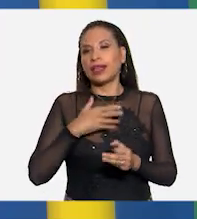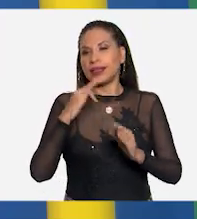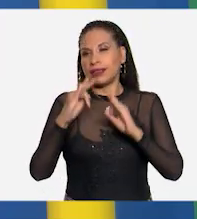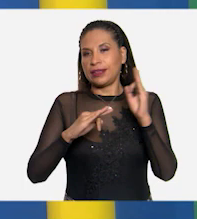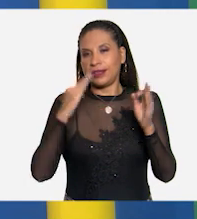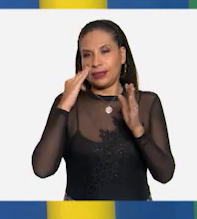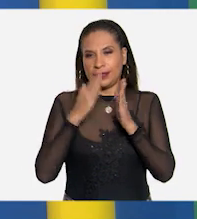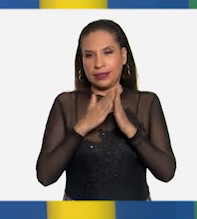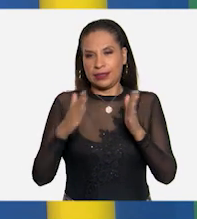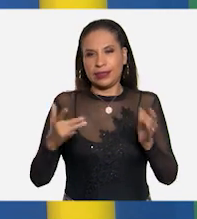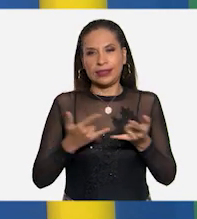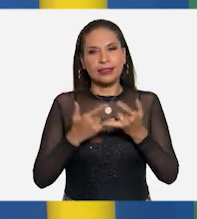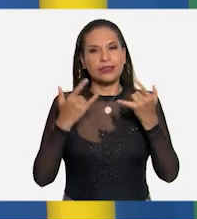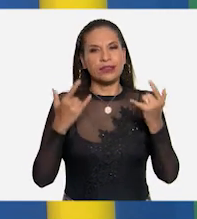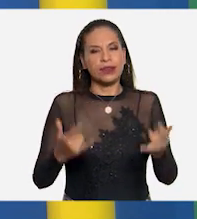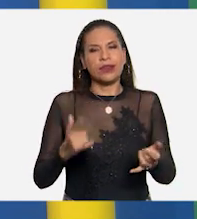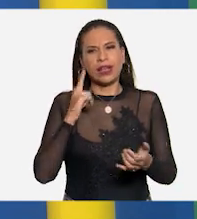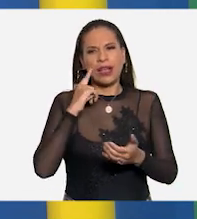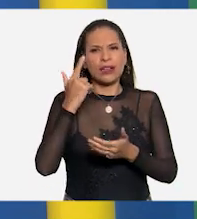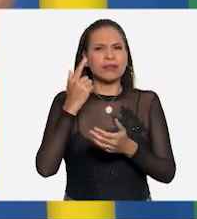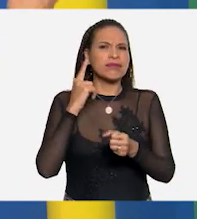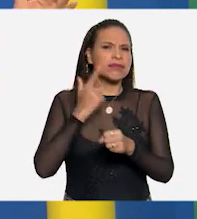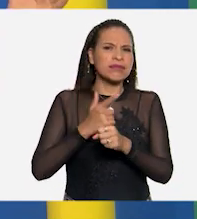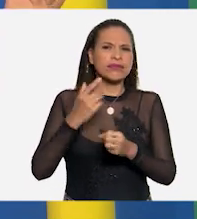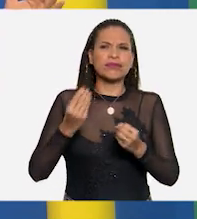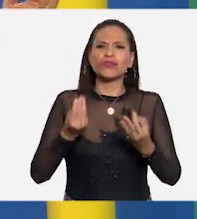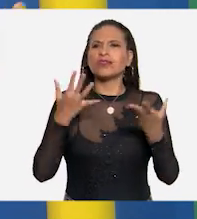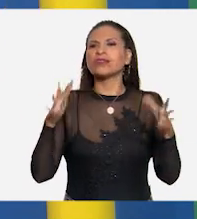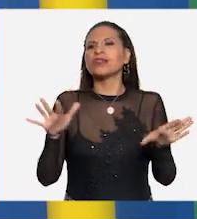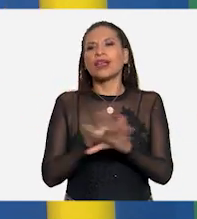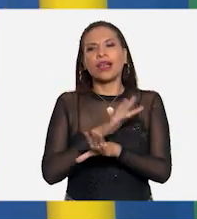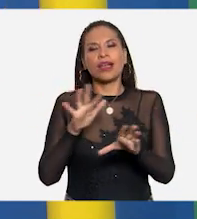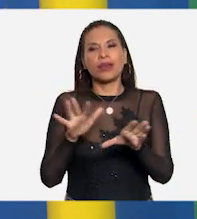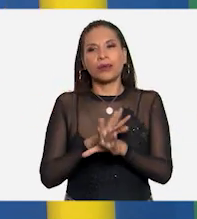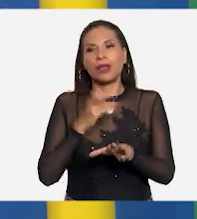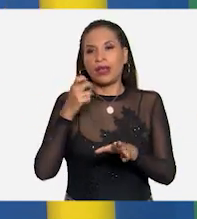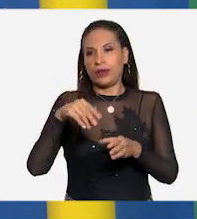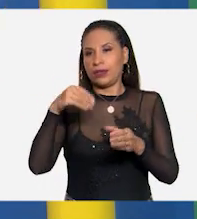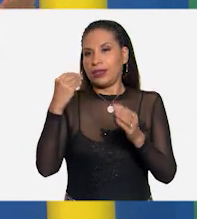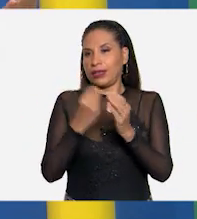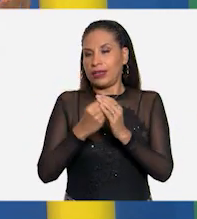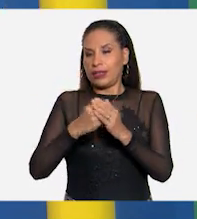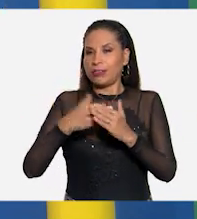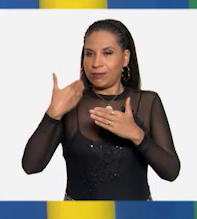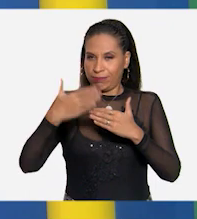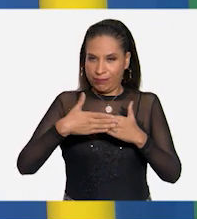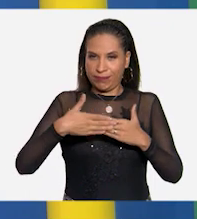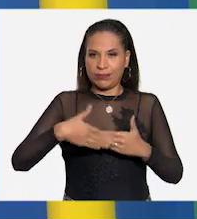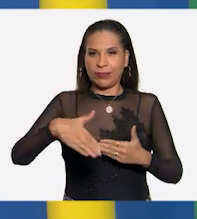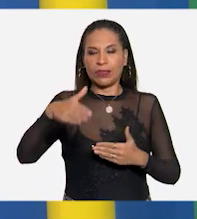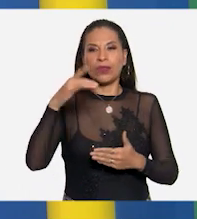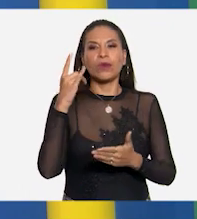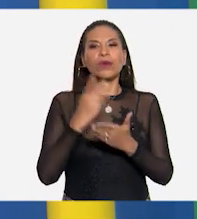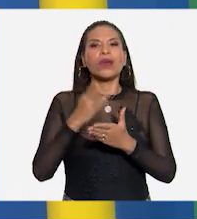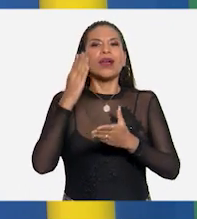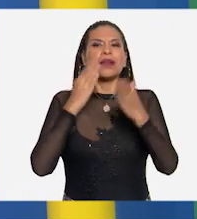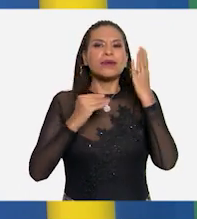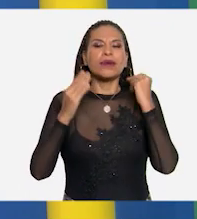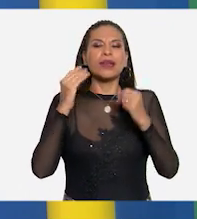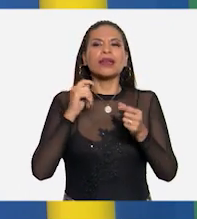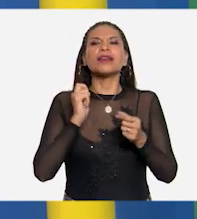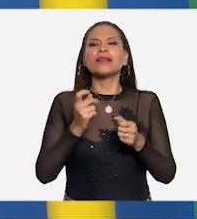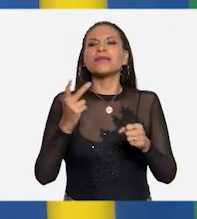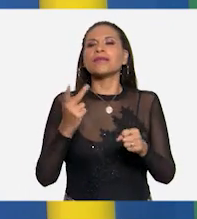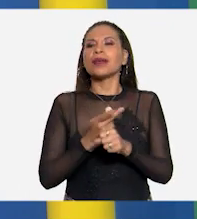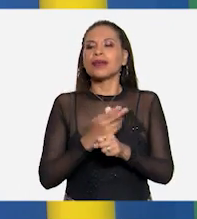de un periodo de la historia en el que se registraron tantos cambios, en esta clase y las siguientes solo aprenderemos sobre